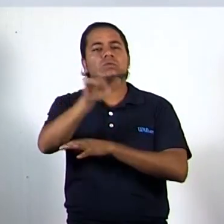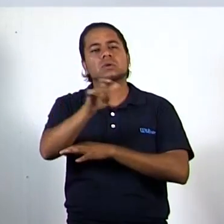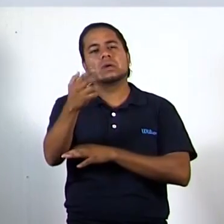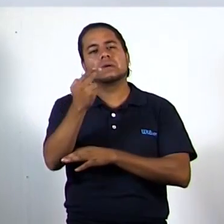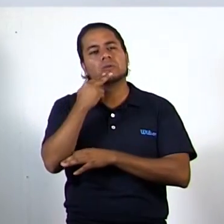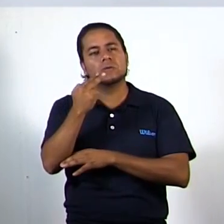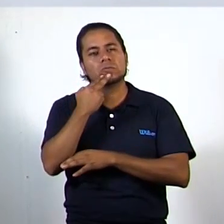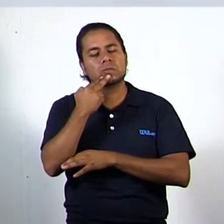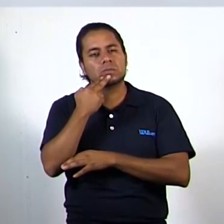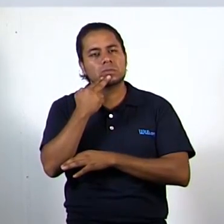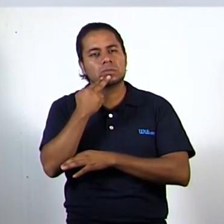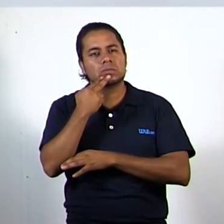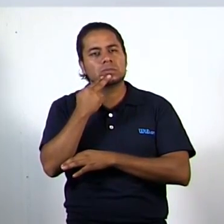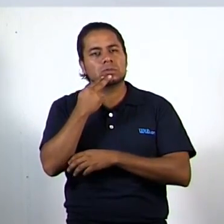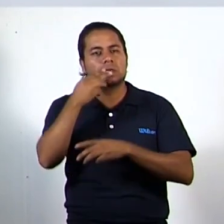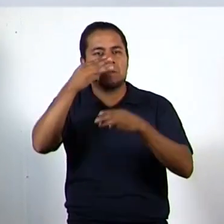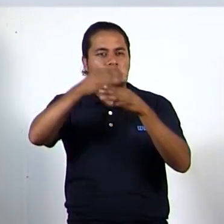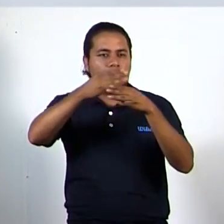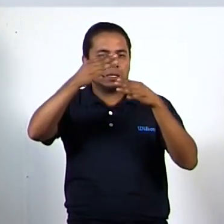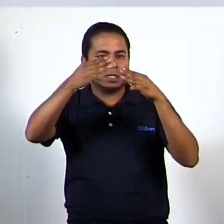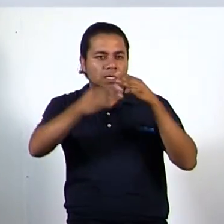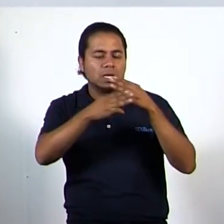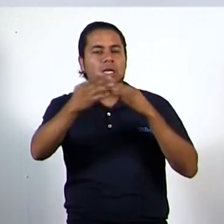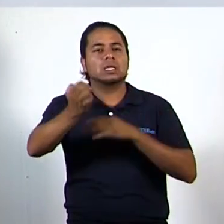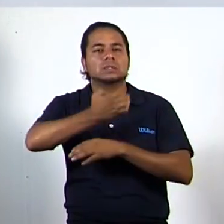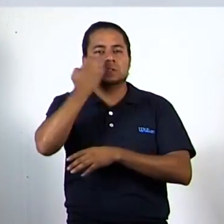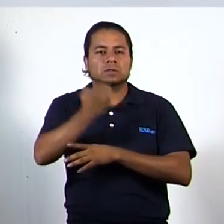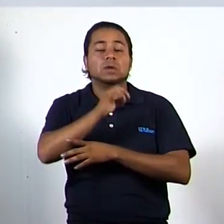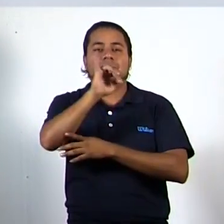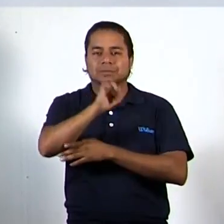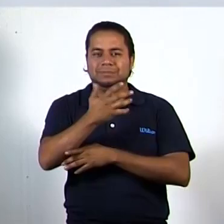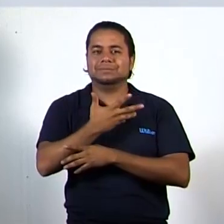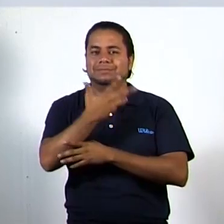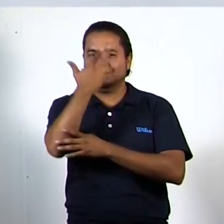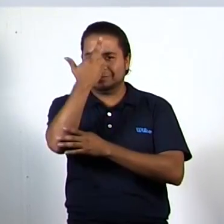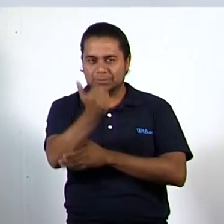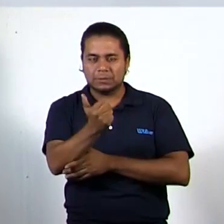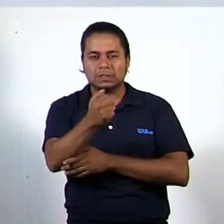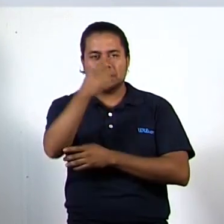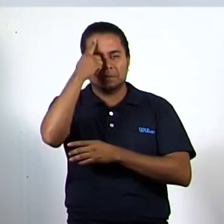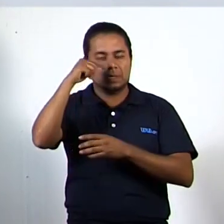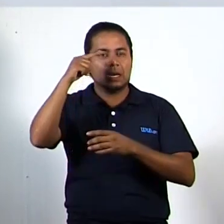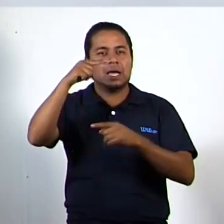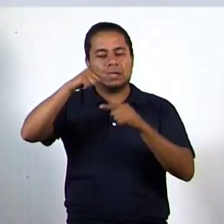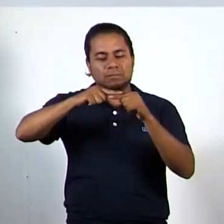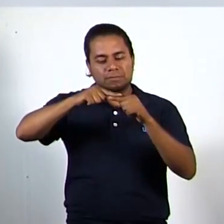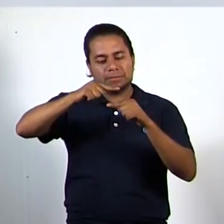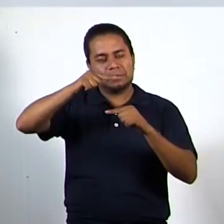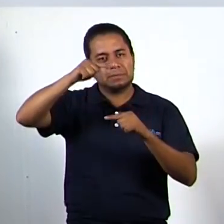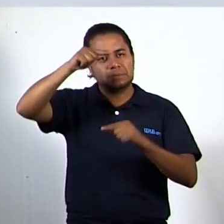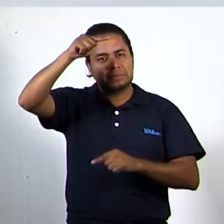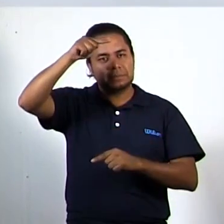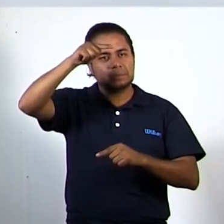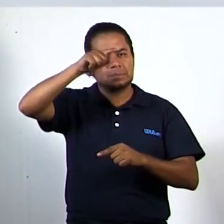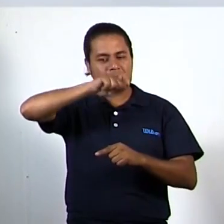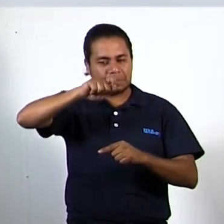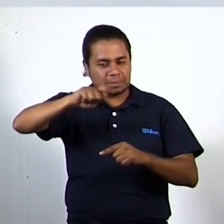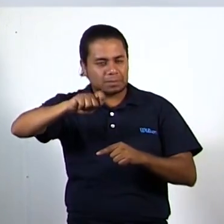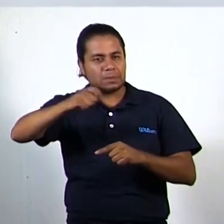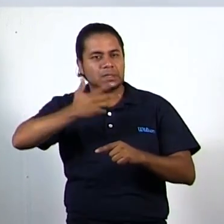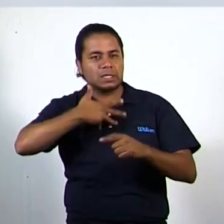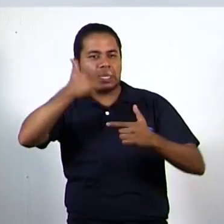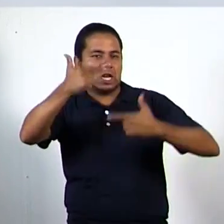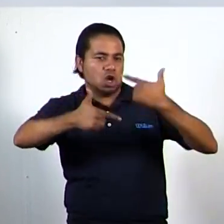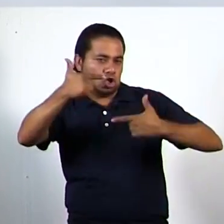Efectivamente, en los útiles escolares, ¿sí? En los envases, como es un envase de